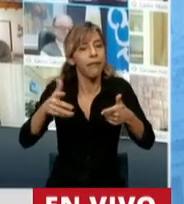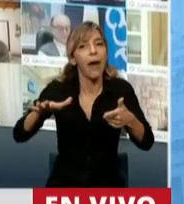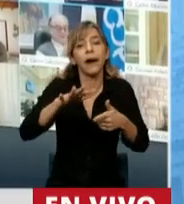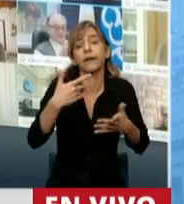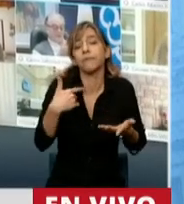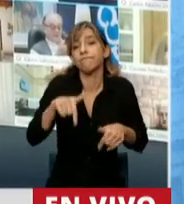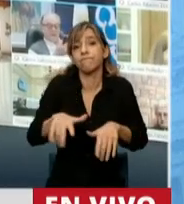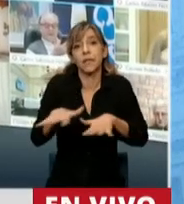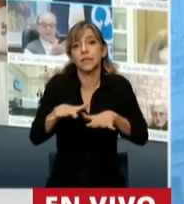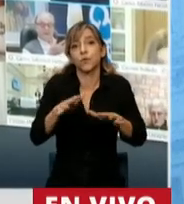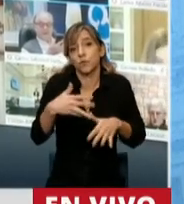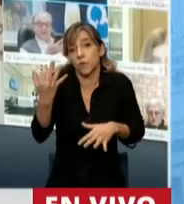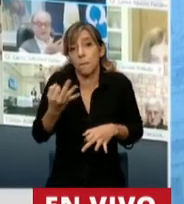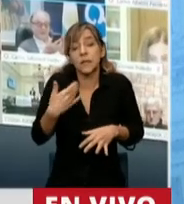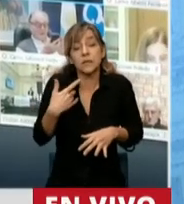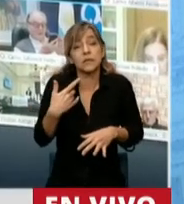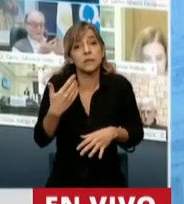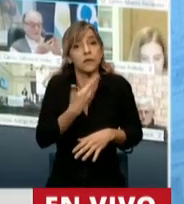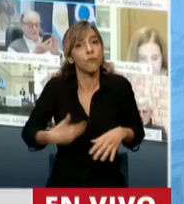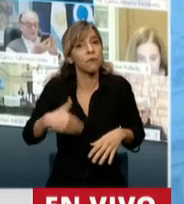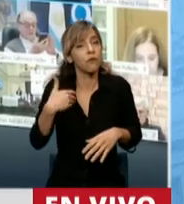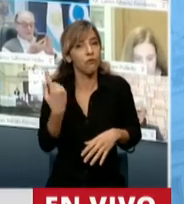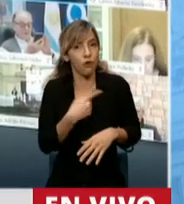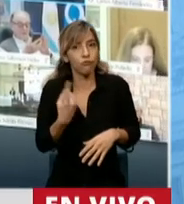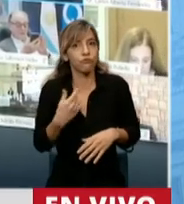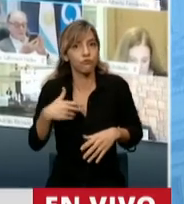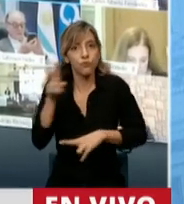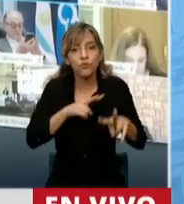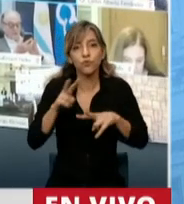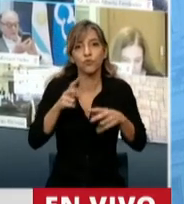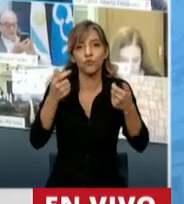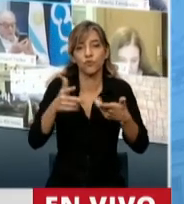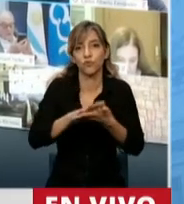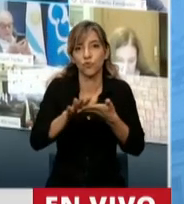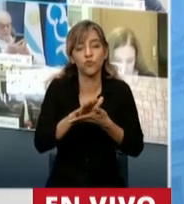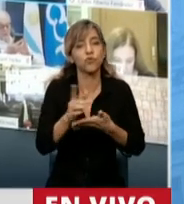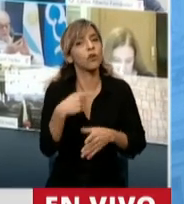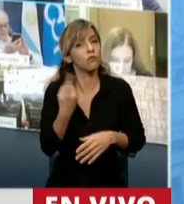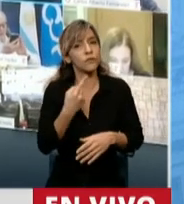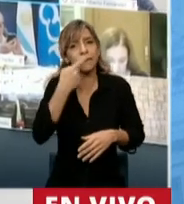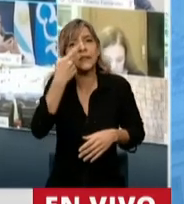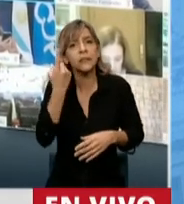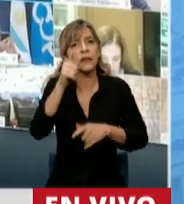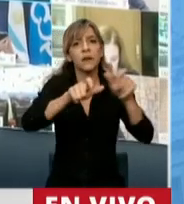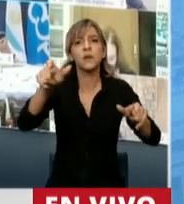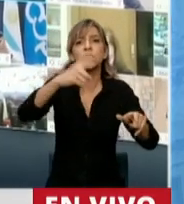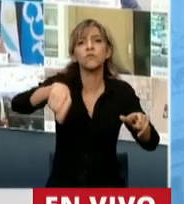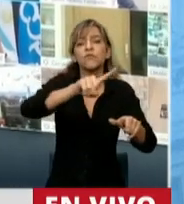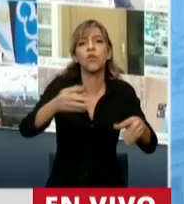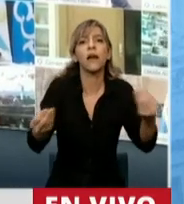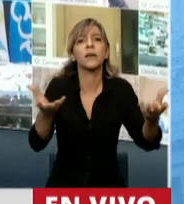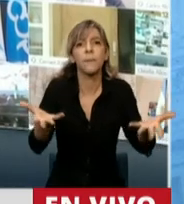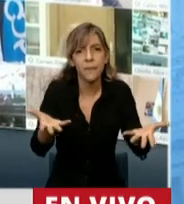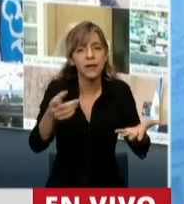que implican este momento nos interesa nos interesa lo que le pasa a las personas nos interesa también que la política sea un